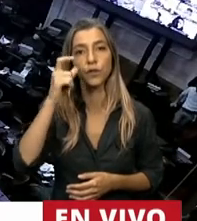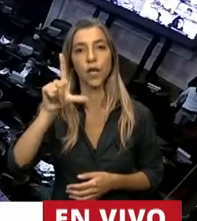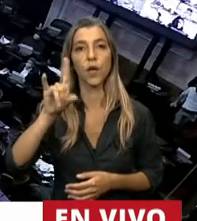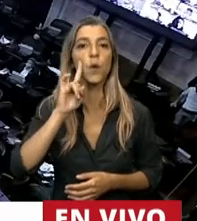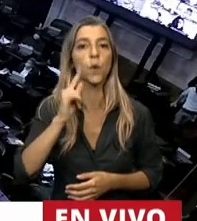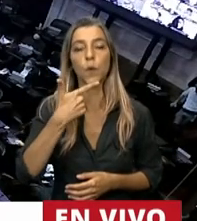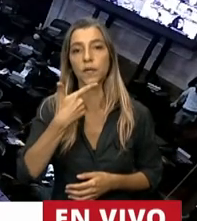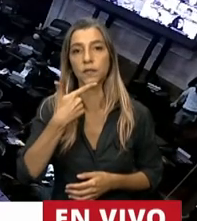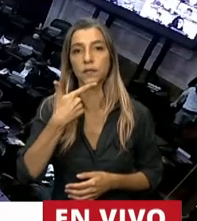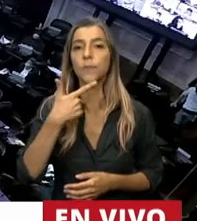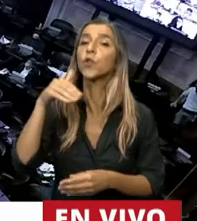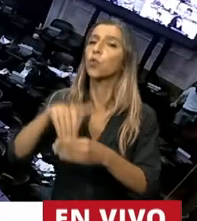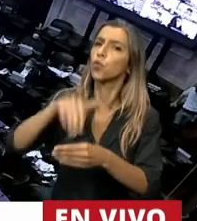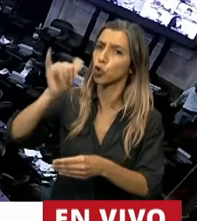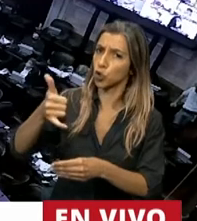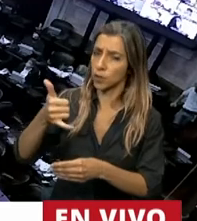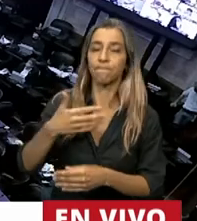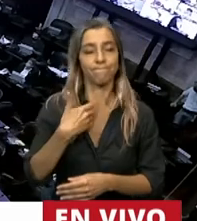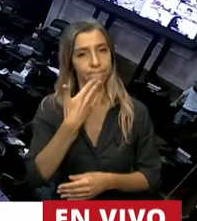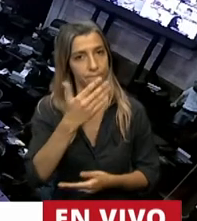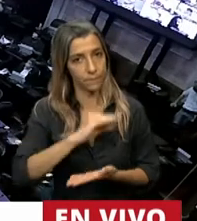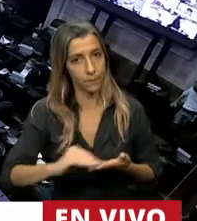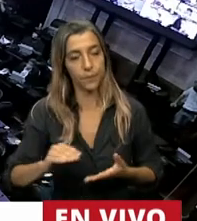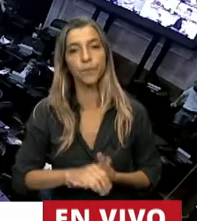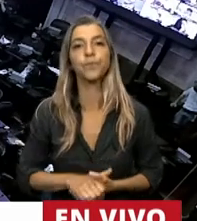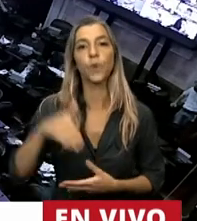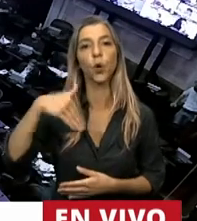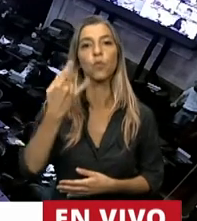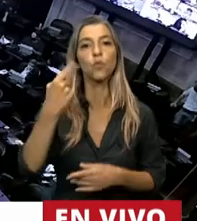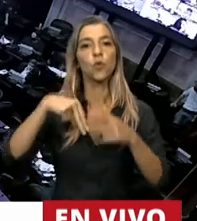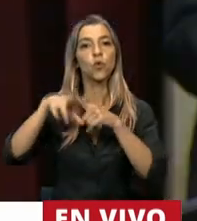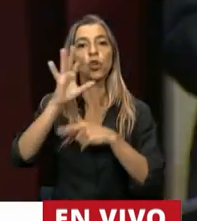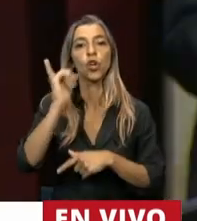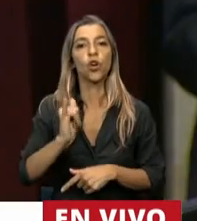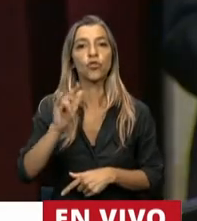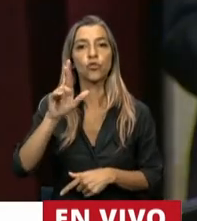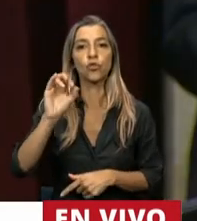Afirmativo, presidente. Gracias, diputado. Muñoz Rosa.